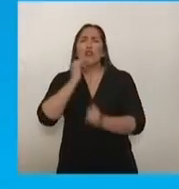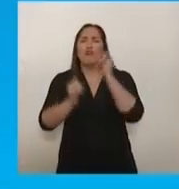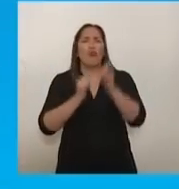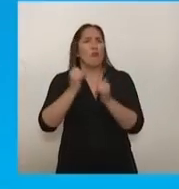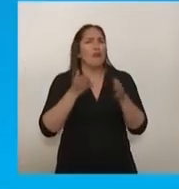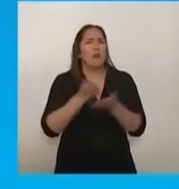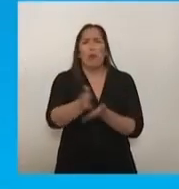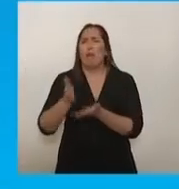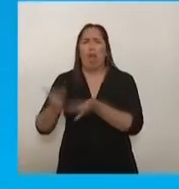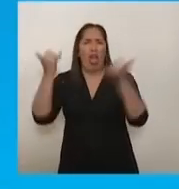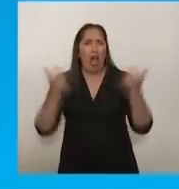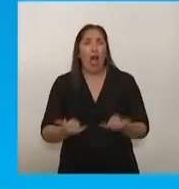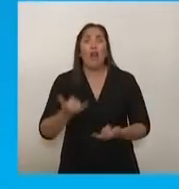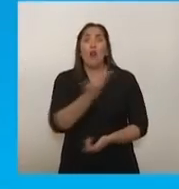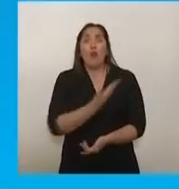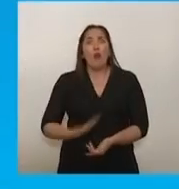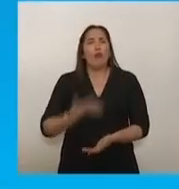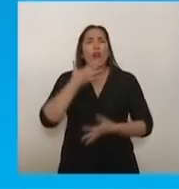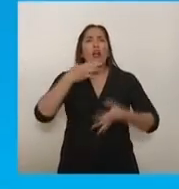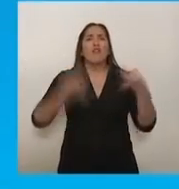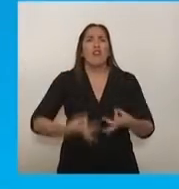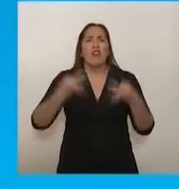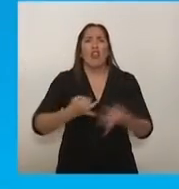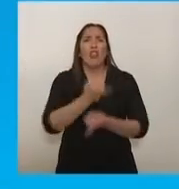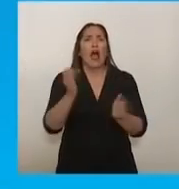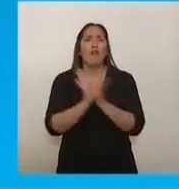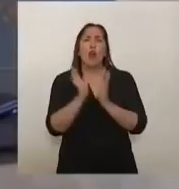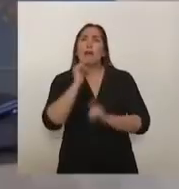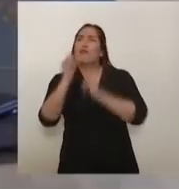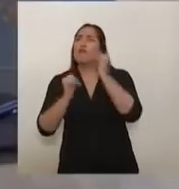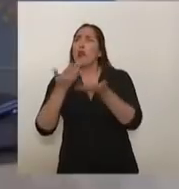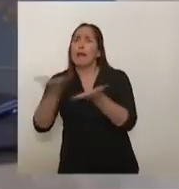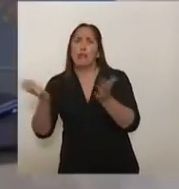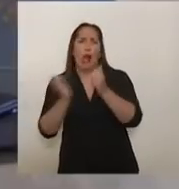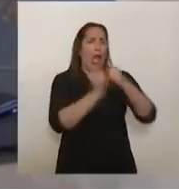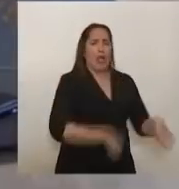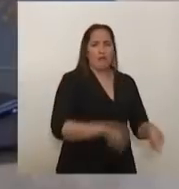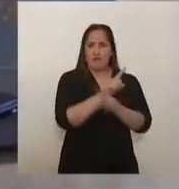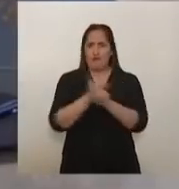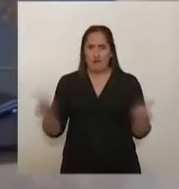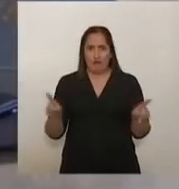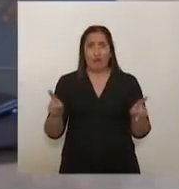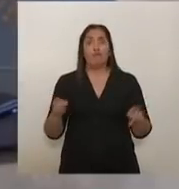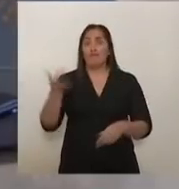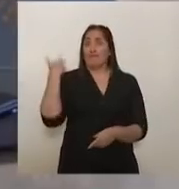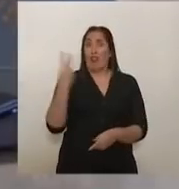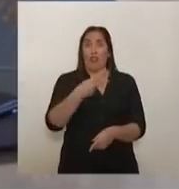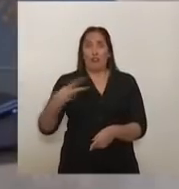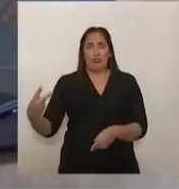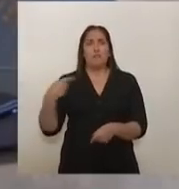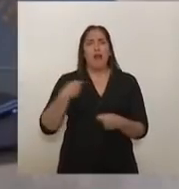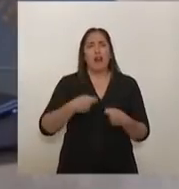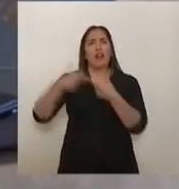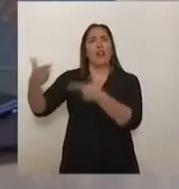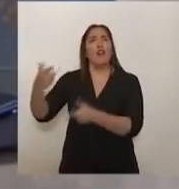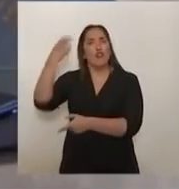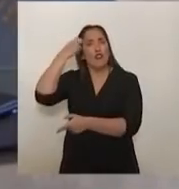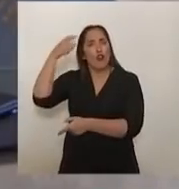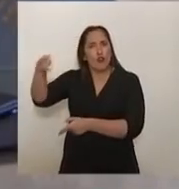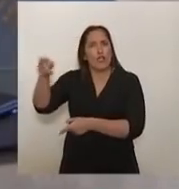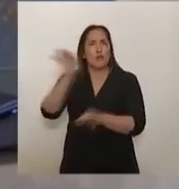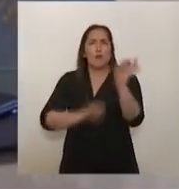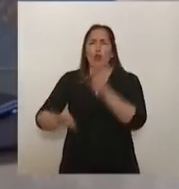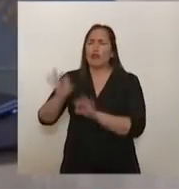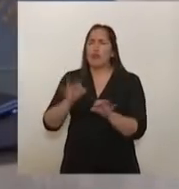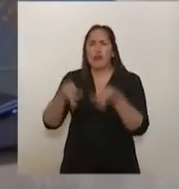un Estado que dice la verdad y no esconde la información a los ciudadanos. Hace 2 semanas enviamos al Congreso un muy buen